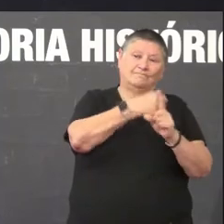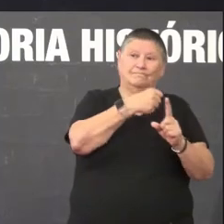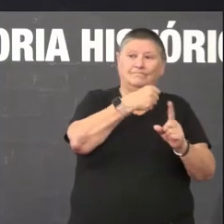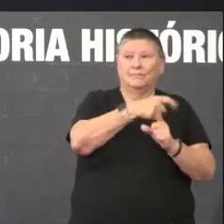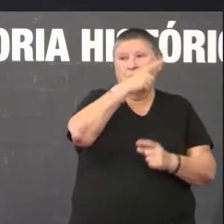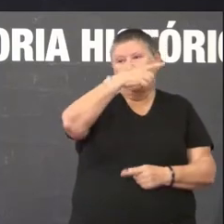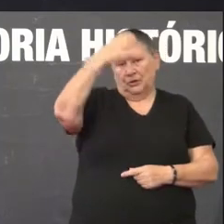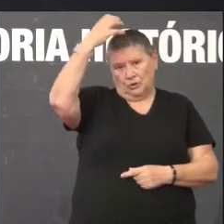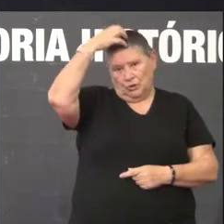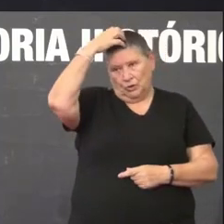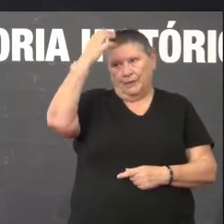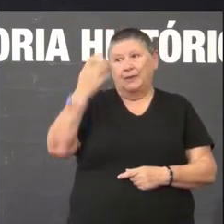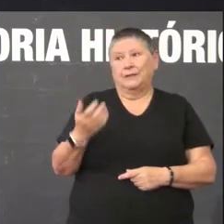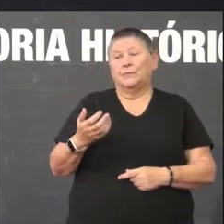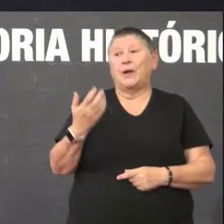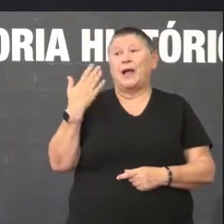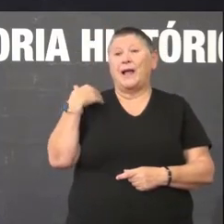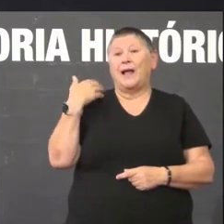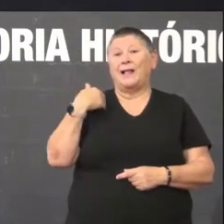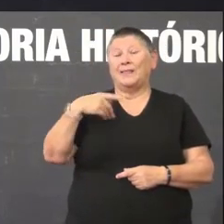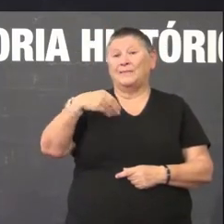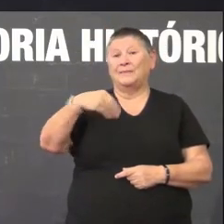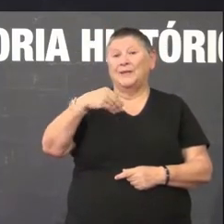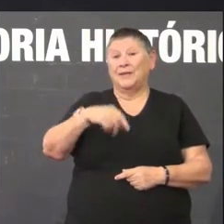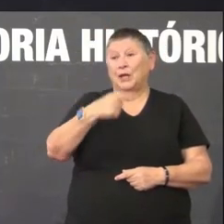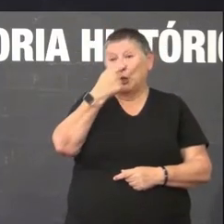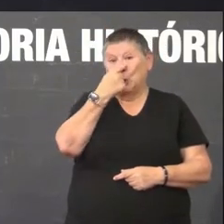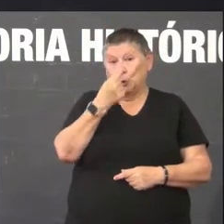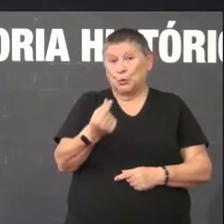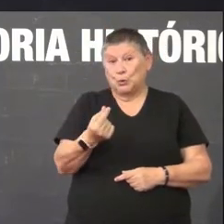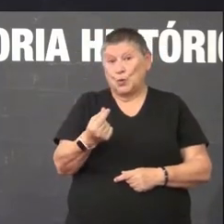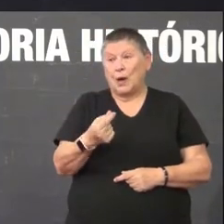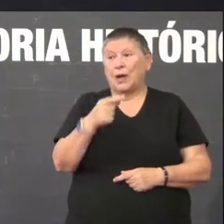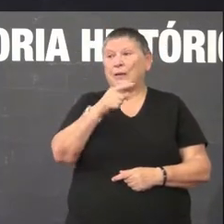de Suárez, é dicir, a UCD mantivo intacto...